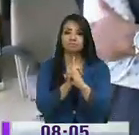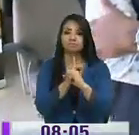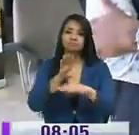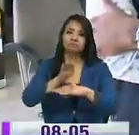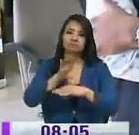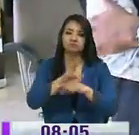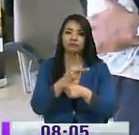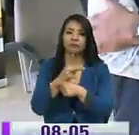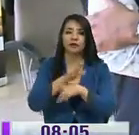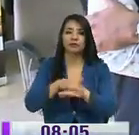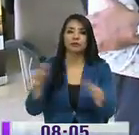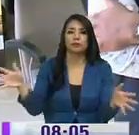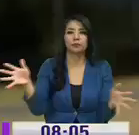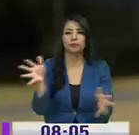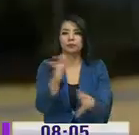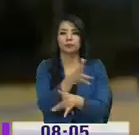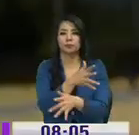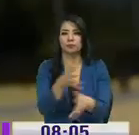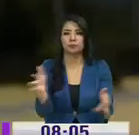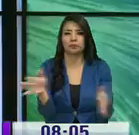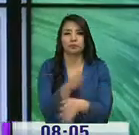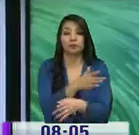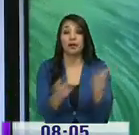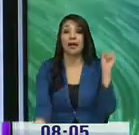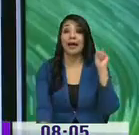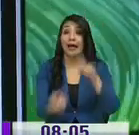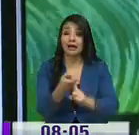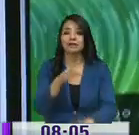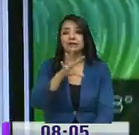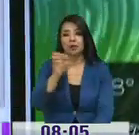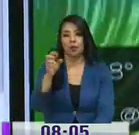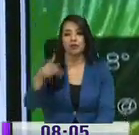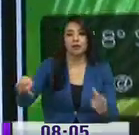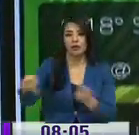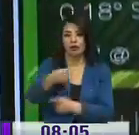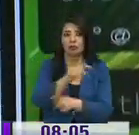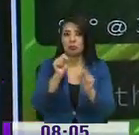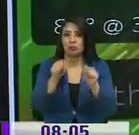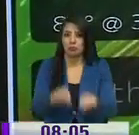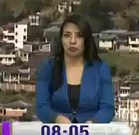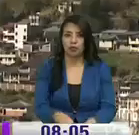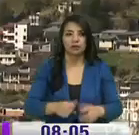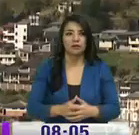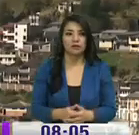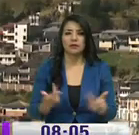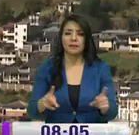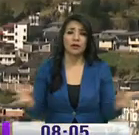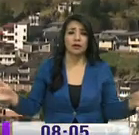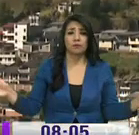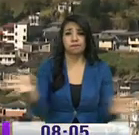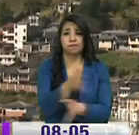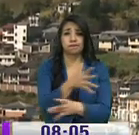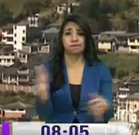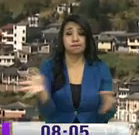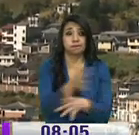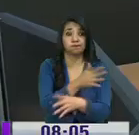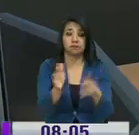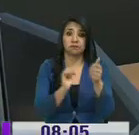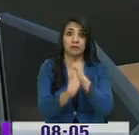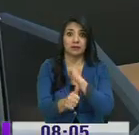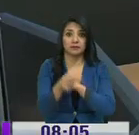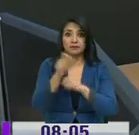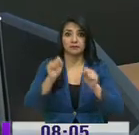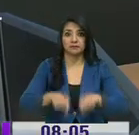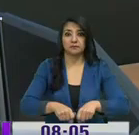por los fuertes vientos, con velocidades entre 13 y 50 kilómetros por hora, incluso ráfagas que podrían superar esta